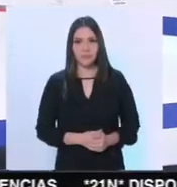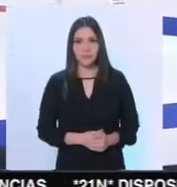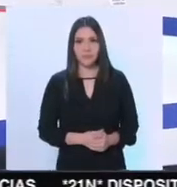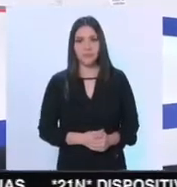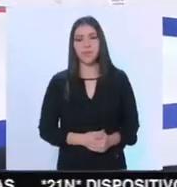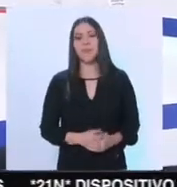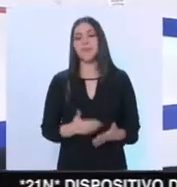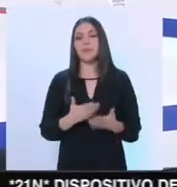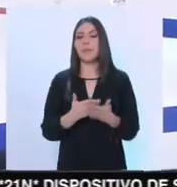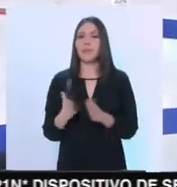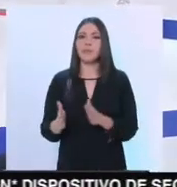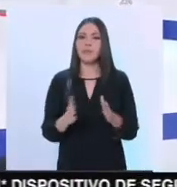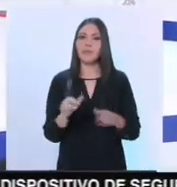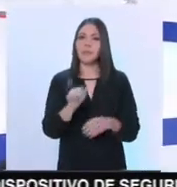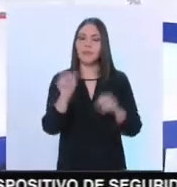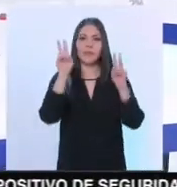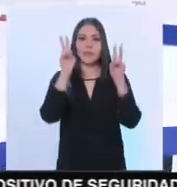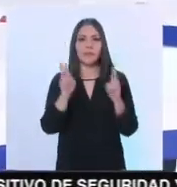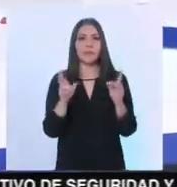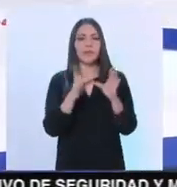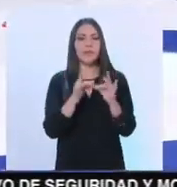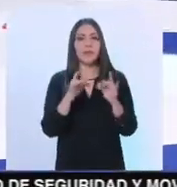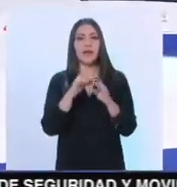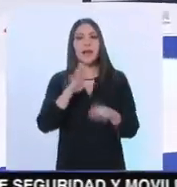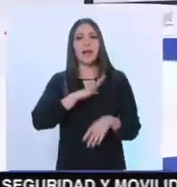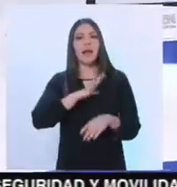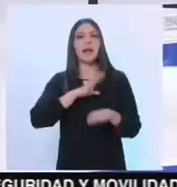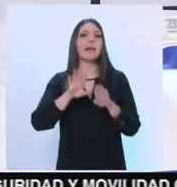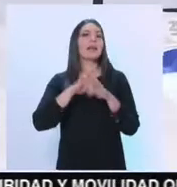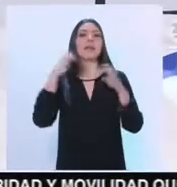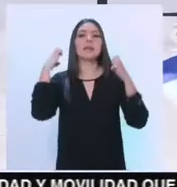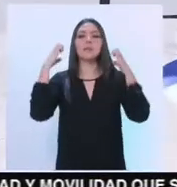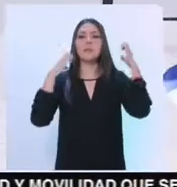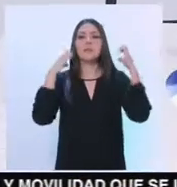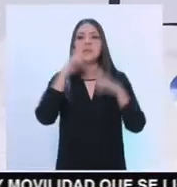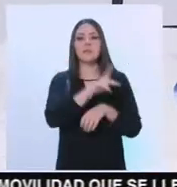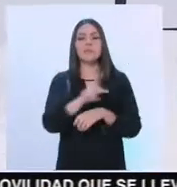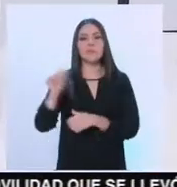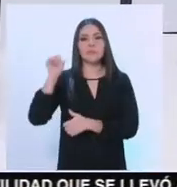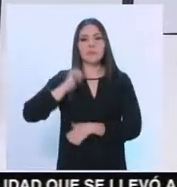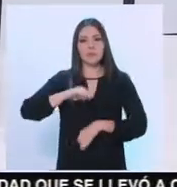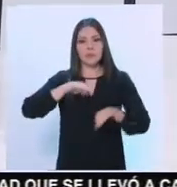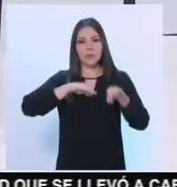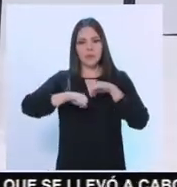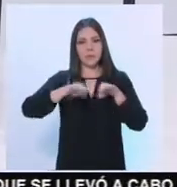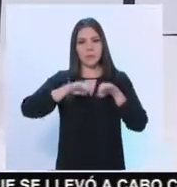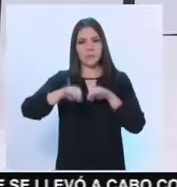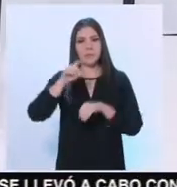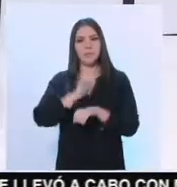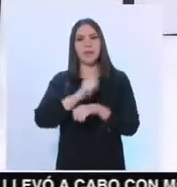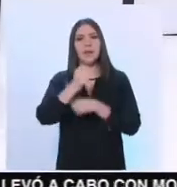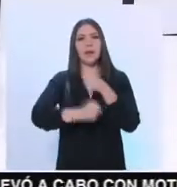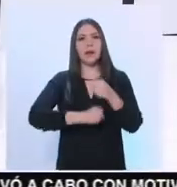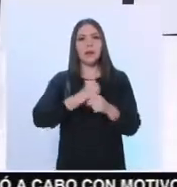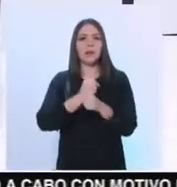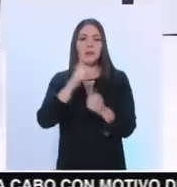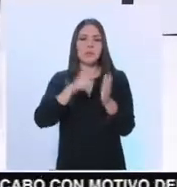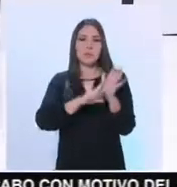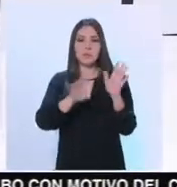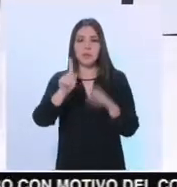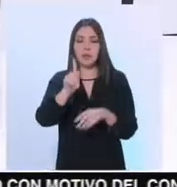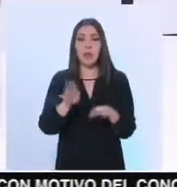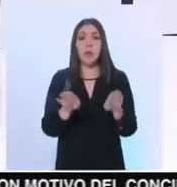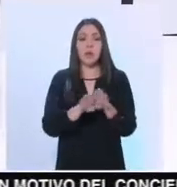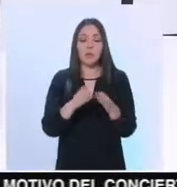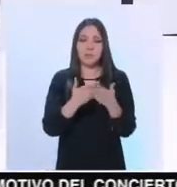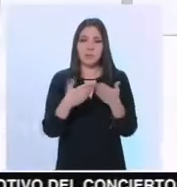Cambiemos de tema y es que le cuento que hay una exposición que ahora se encarga de recuperar el trabajo de artistas de los años 70. ¿Sabe cómo? Aquí